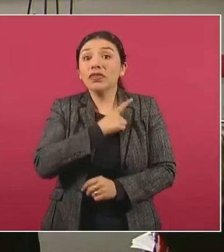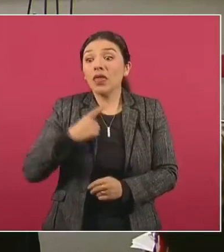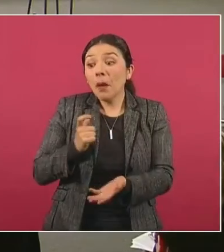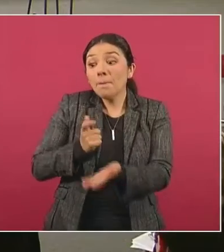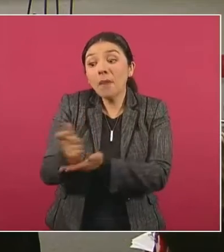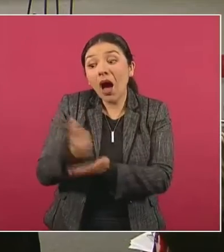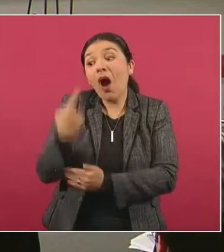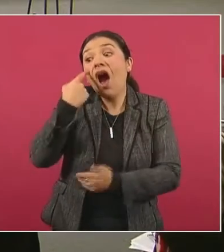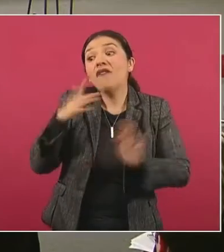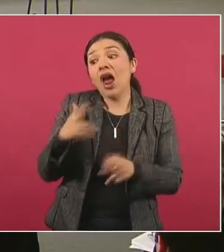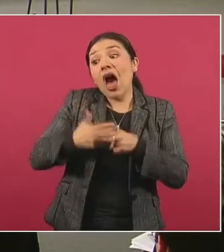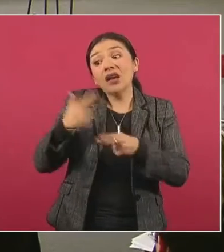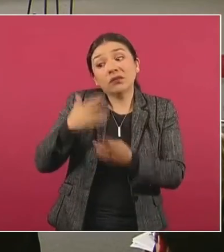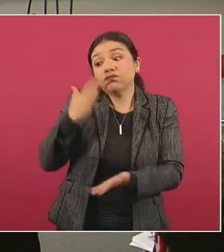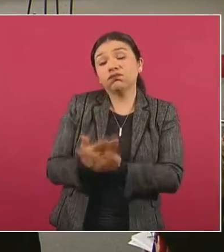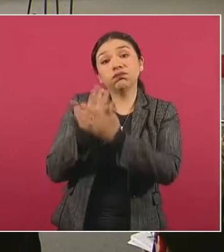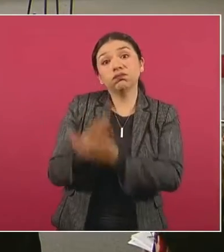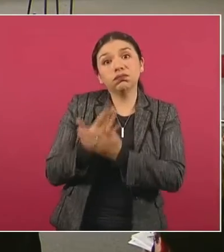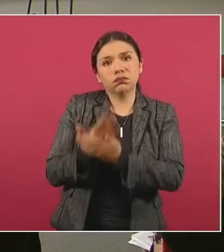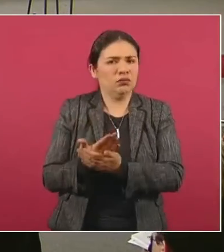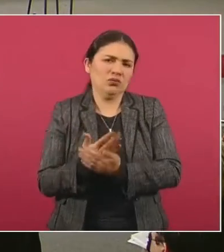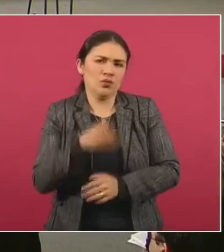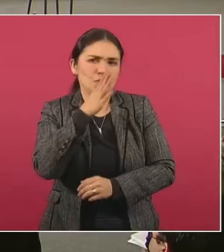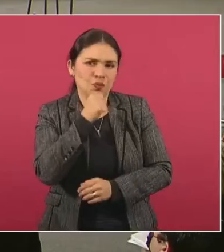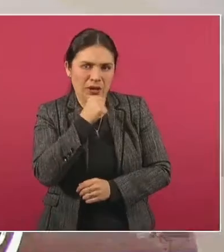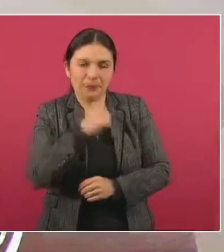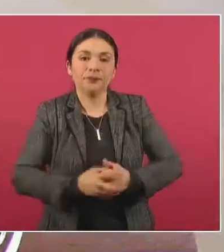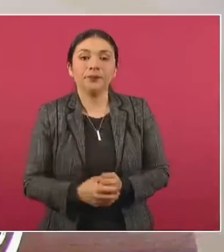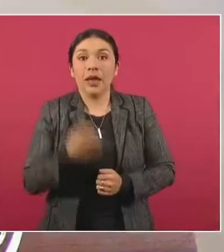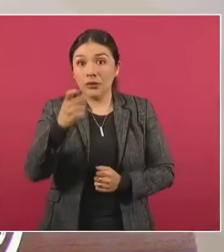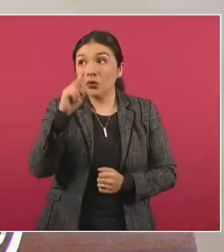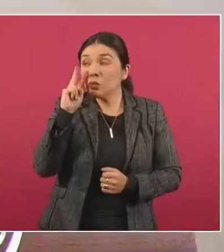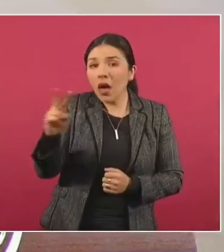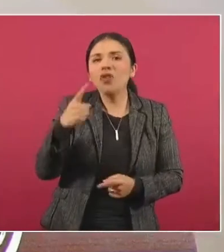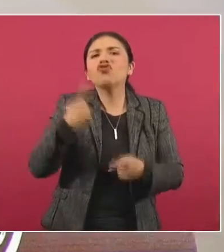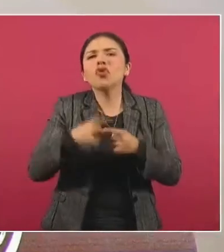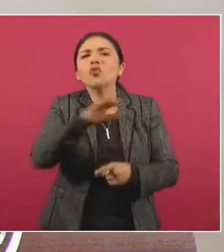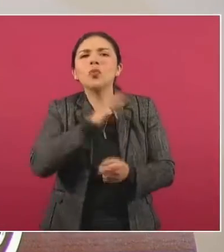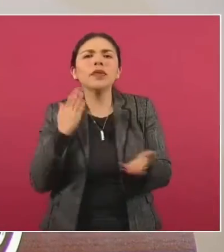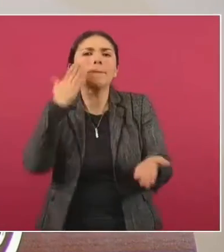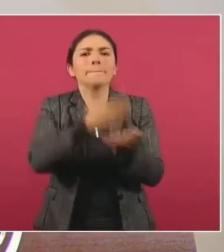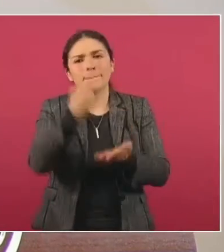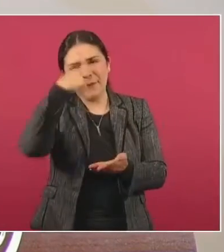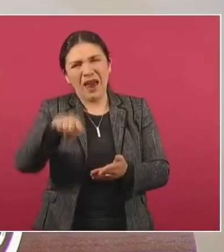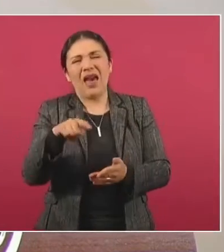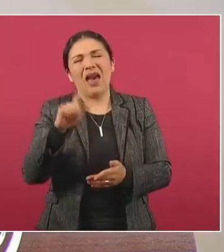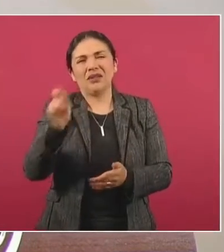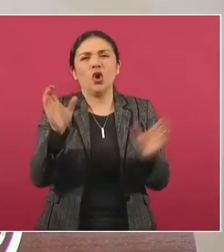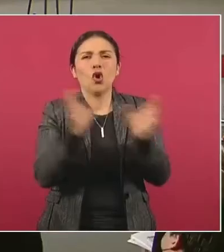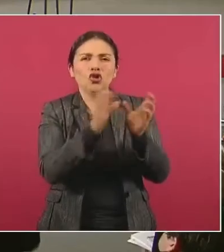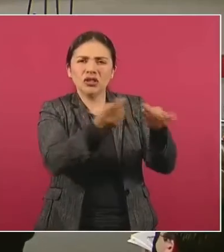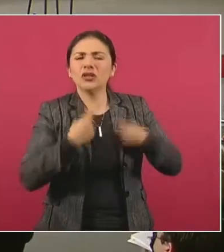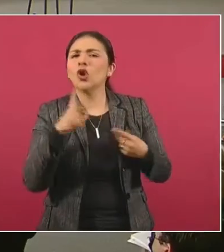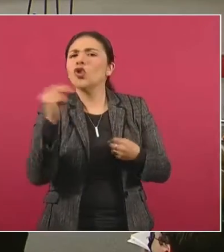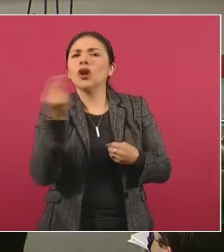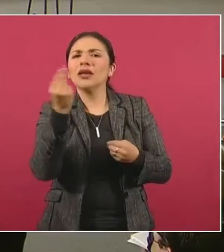damos ahí les dejamos la presentación. Aquí están los otros lugares donde se puede sacar la constancia sin necesitar de ir a la